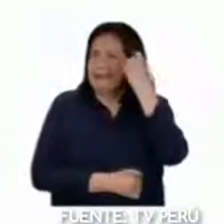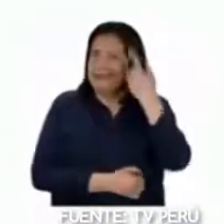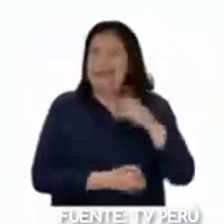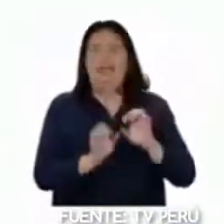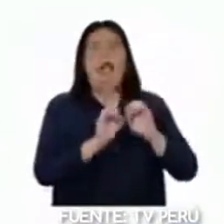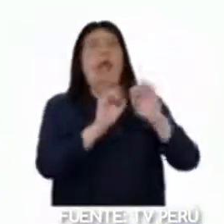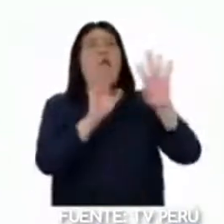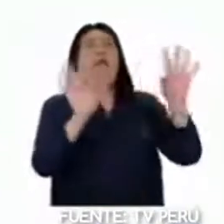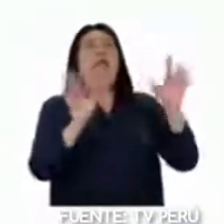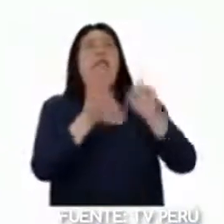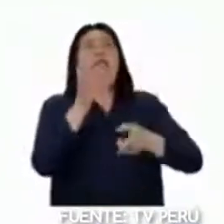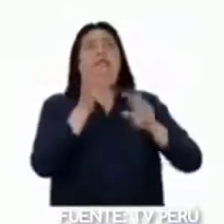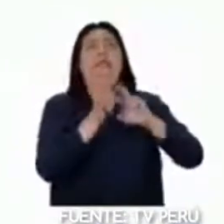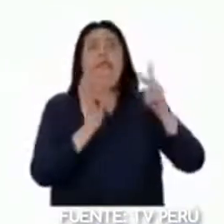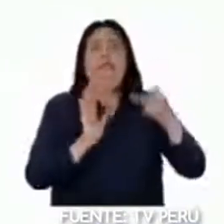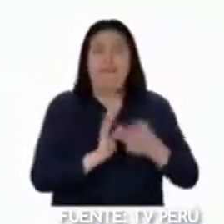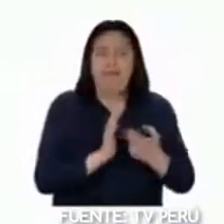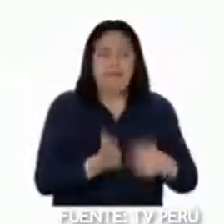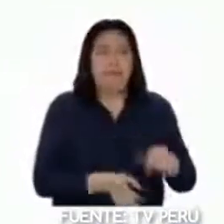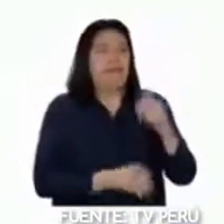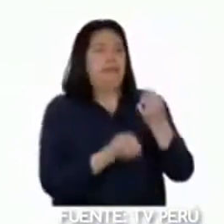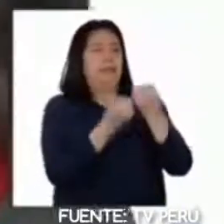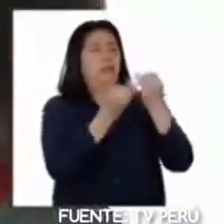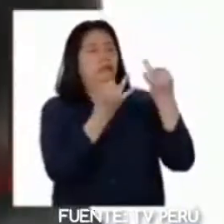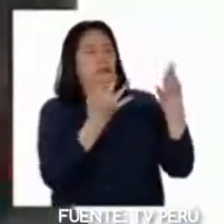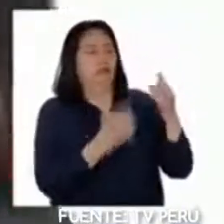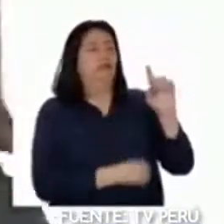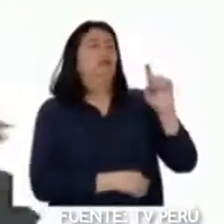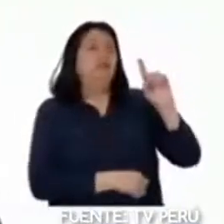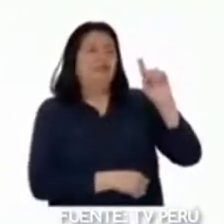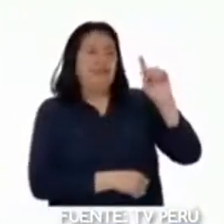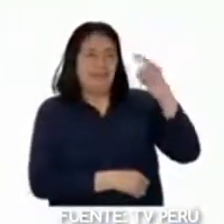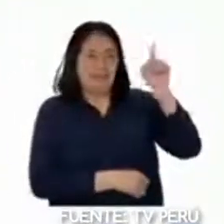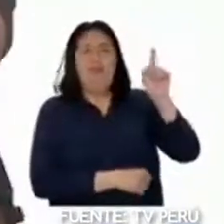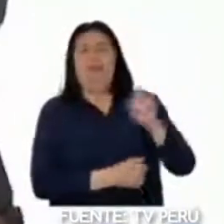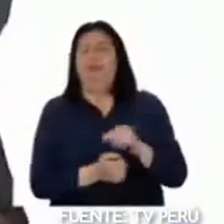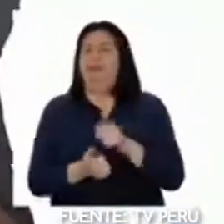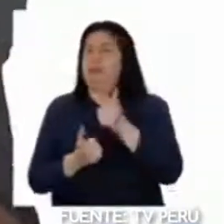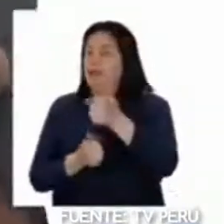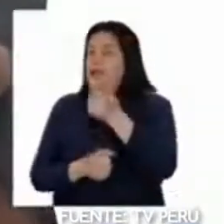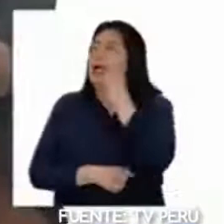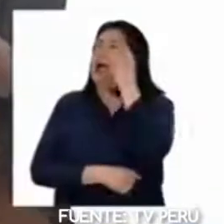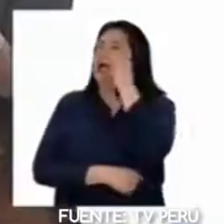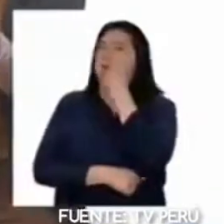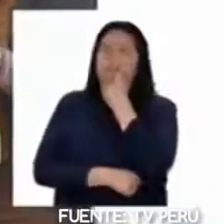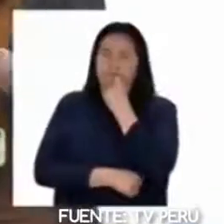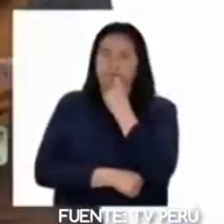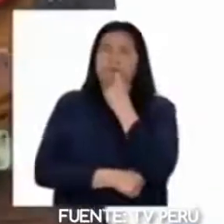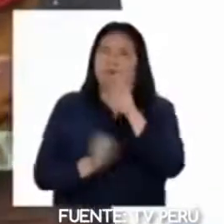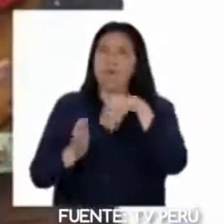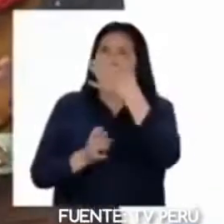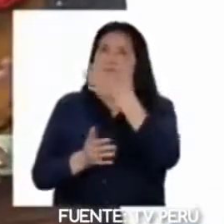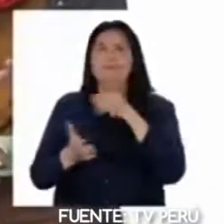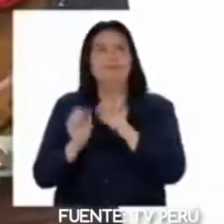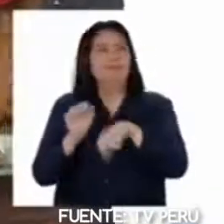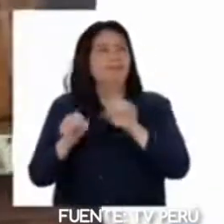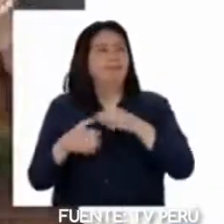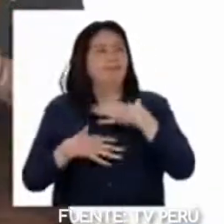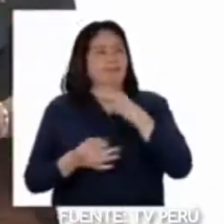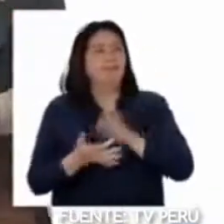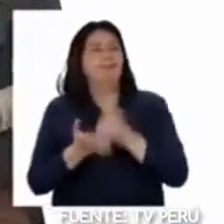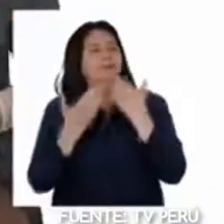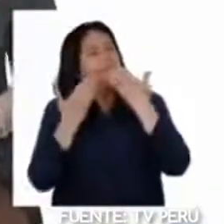con claridad qué representaban estos números. Entiendo, profesor. Veo que la siguiente actividad será igual de